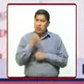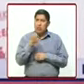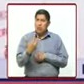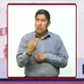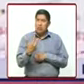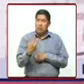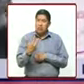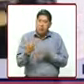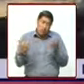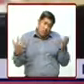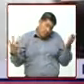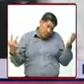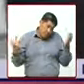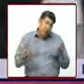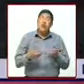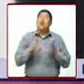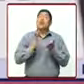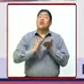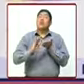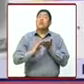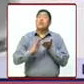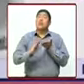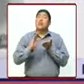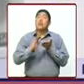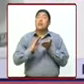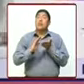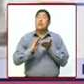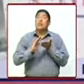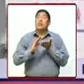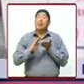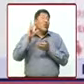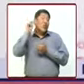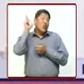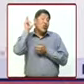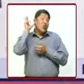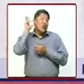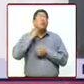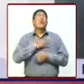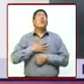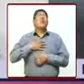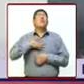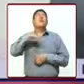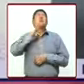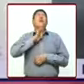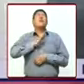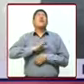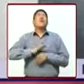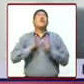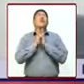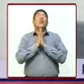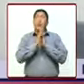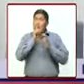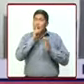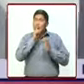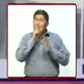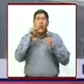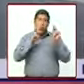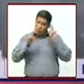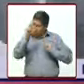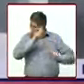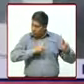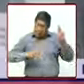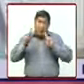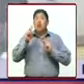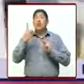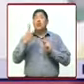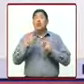3, ¿no? Y es lo que estamos haciendo. Discúlpeme, perdón. Escuchamos, baje la voz, por favor. Estamos relatando simplemente, ¿no? Sí, no se preocupe,